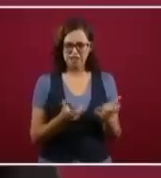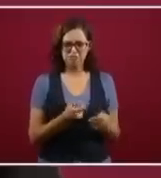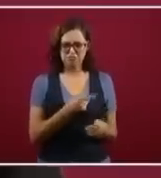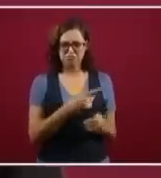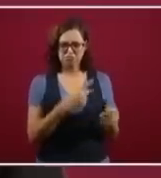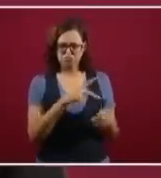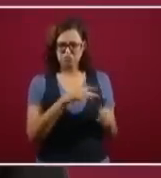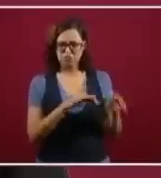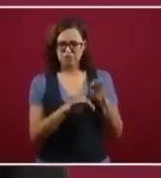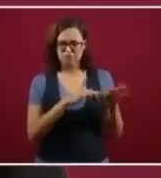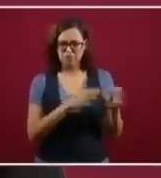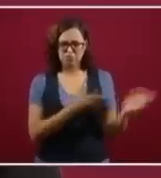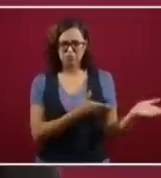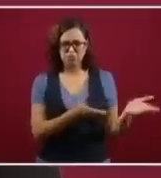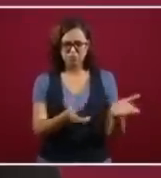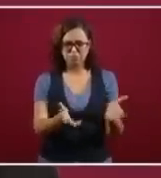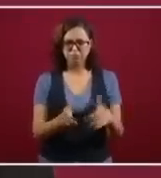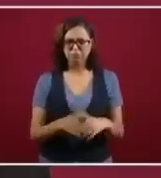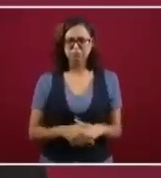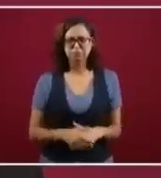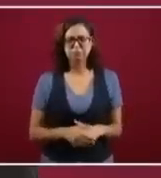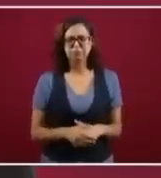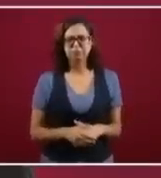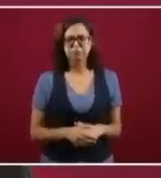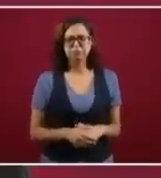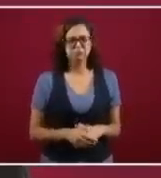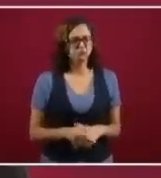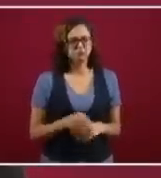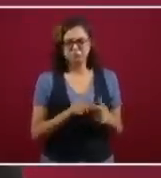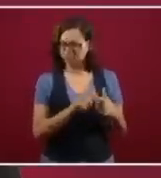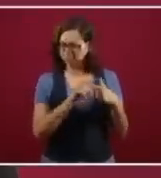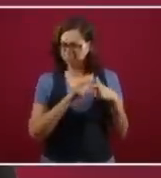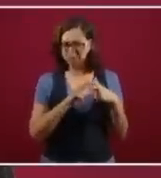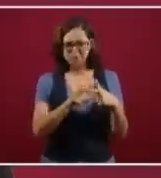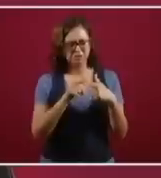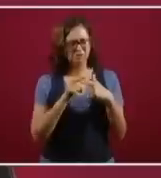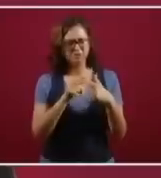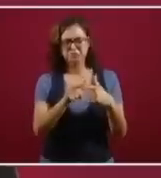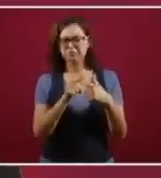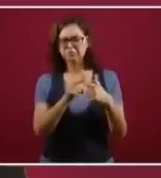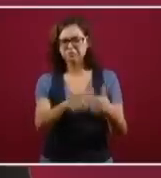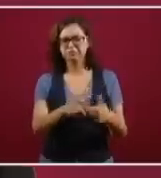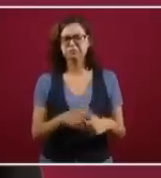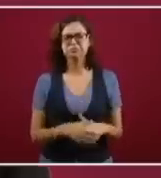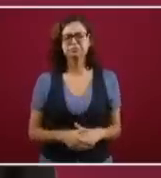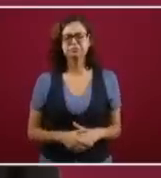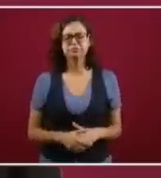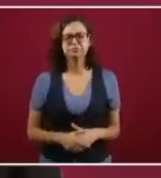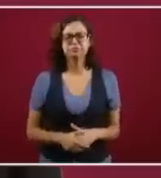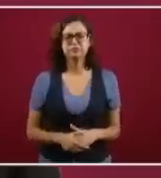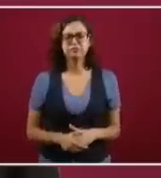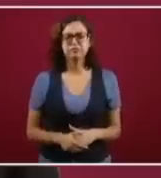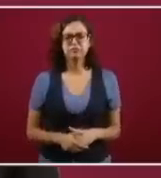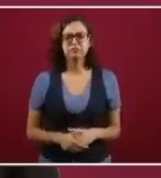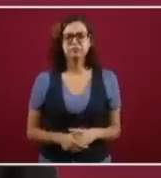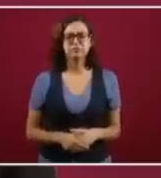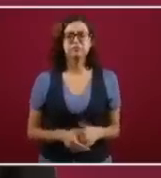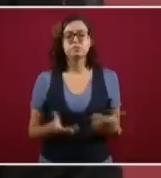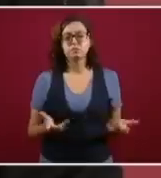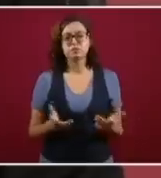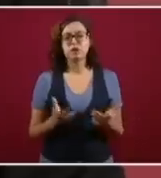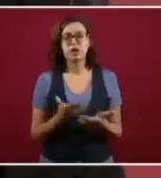que hagan el cuestionamiento, que sigan haciendo el cuestionamiento. Por el lado